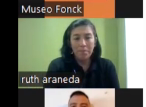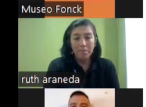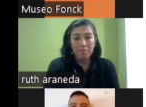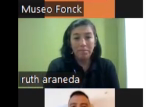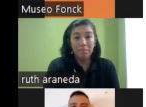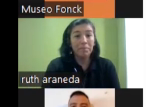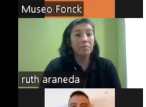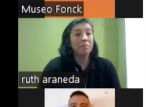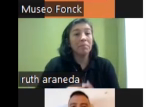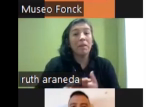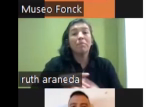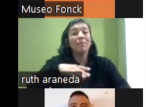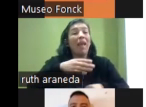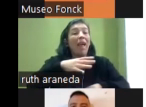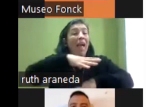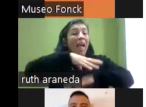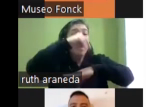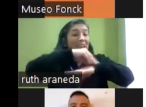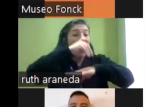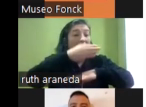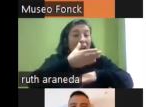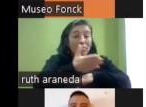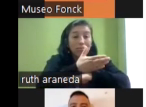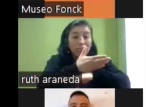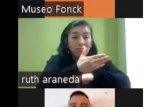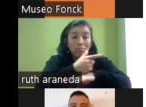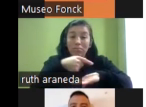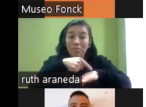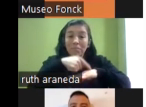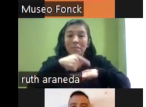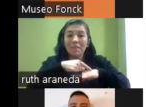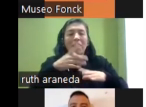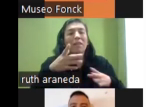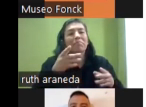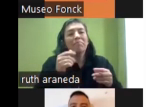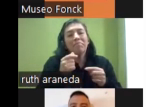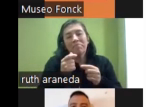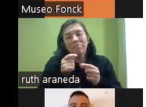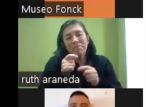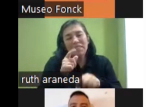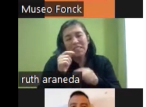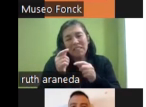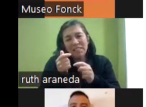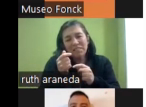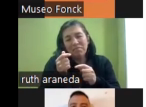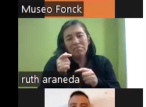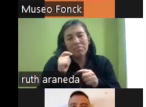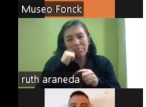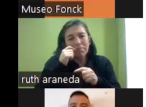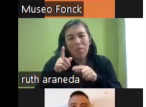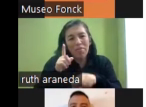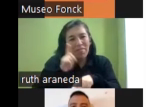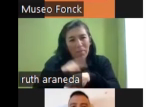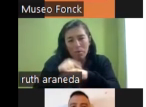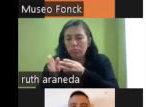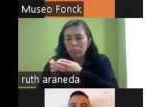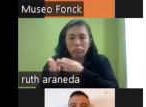Por cultura arica entendemos en arqueología un periodo bastante acotado, que como